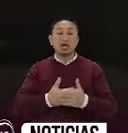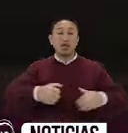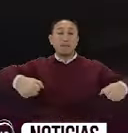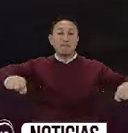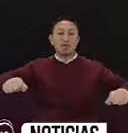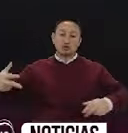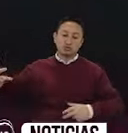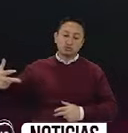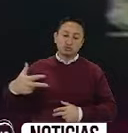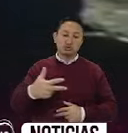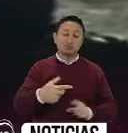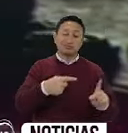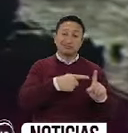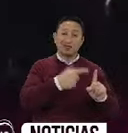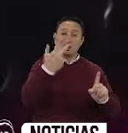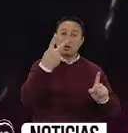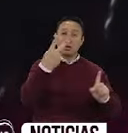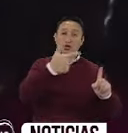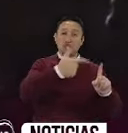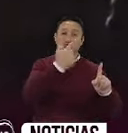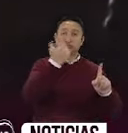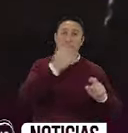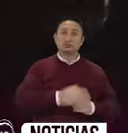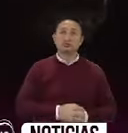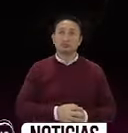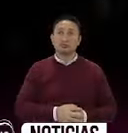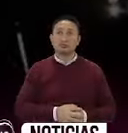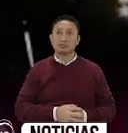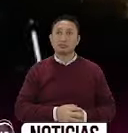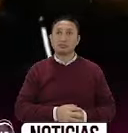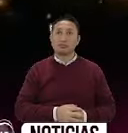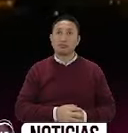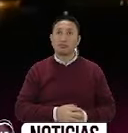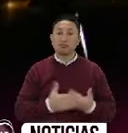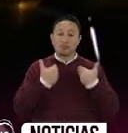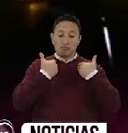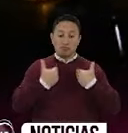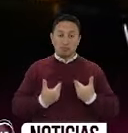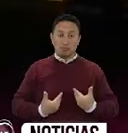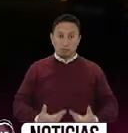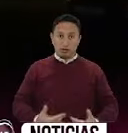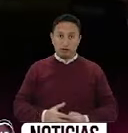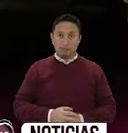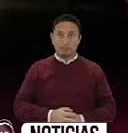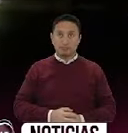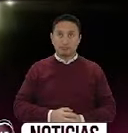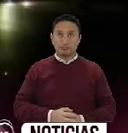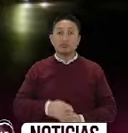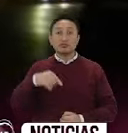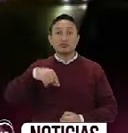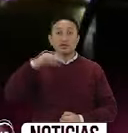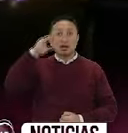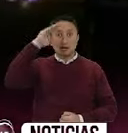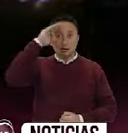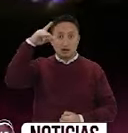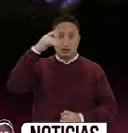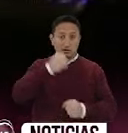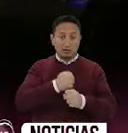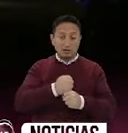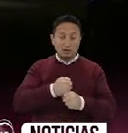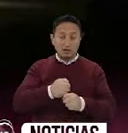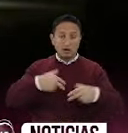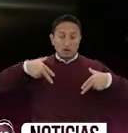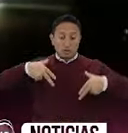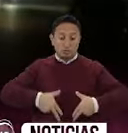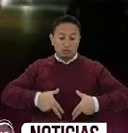y dispararon 2 veces contra la funcionaria antes de huir. Vestía con prendas de guía penitenciario, se bajaba de